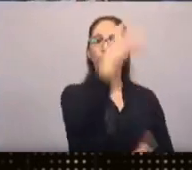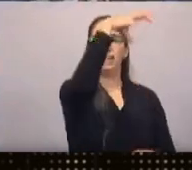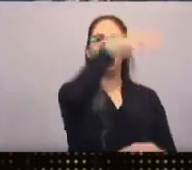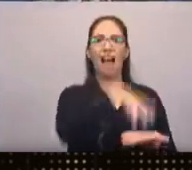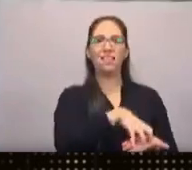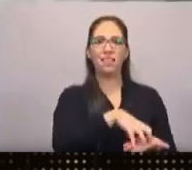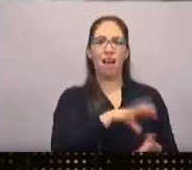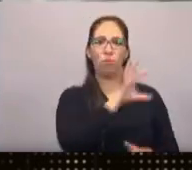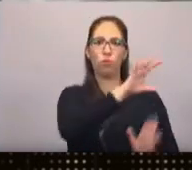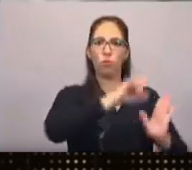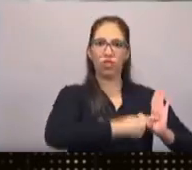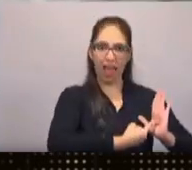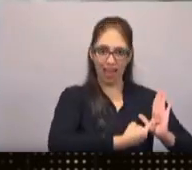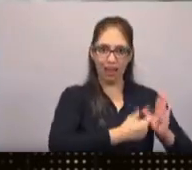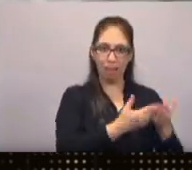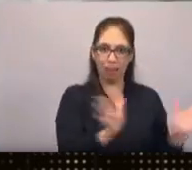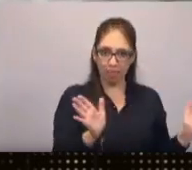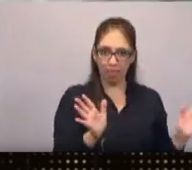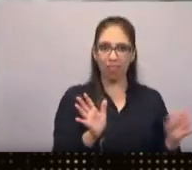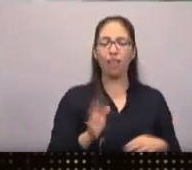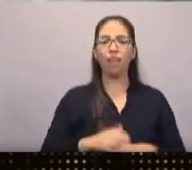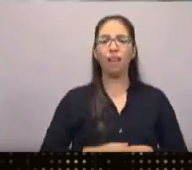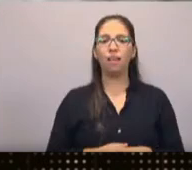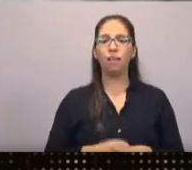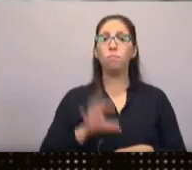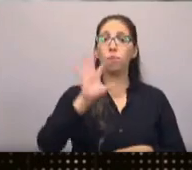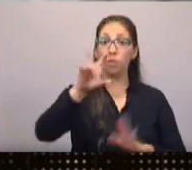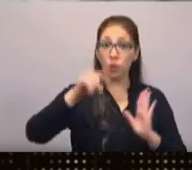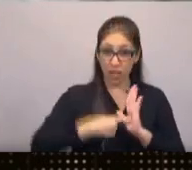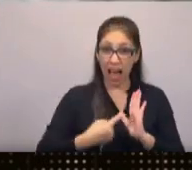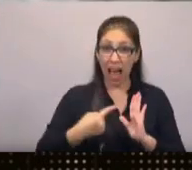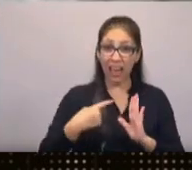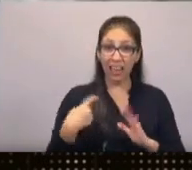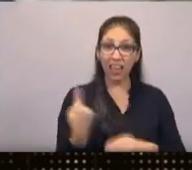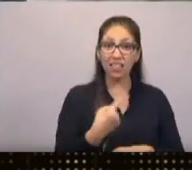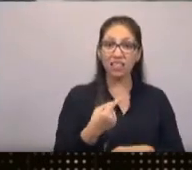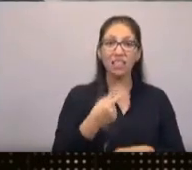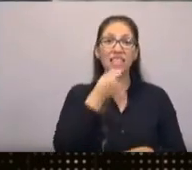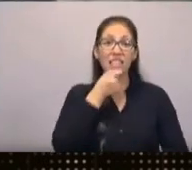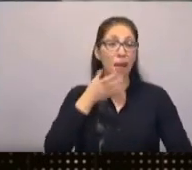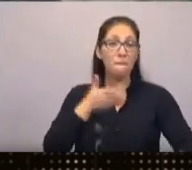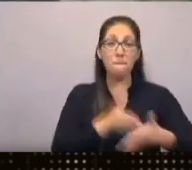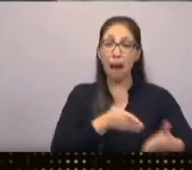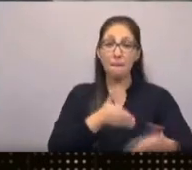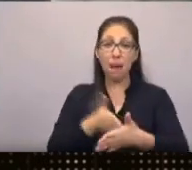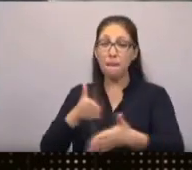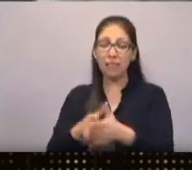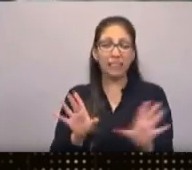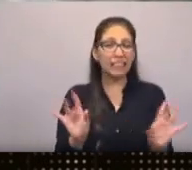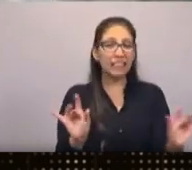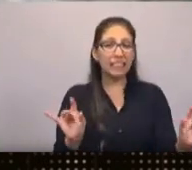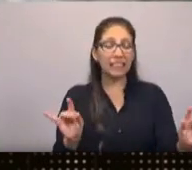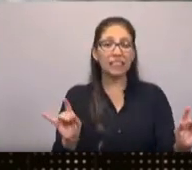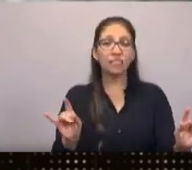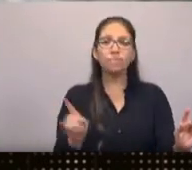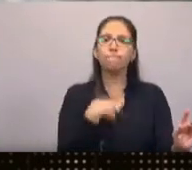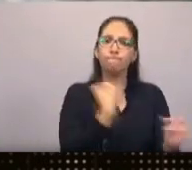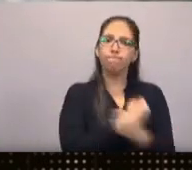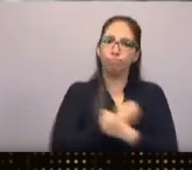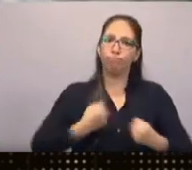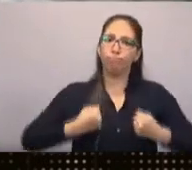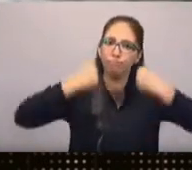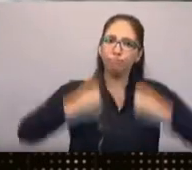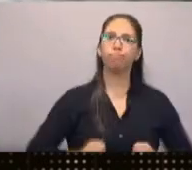Buenos Aires en la provincia de Buenos Aires ante esta situación ante la adversidad como bien dijo Juan Le ponemos el